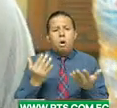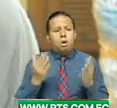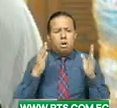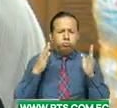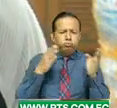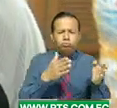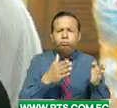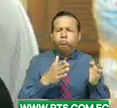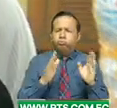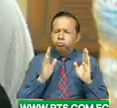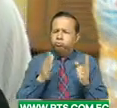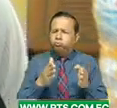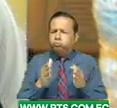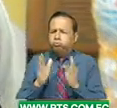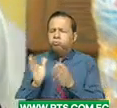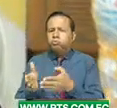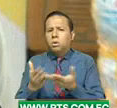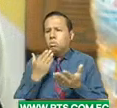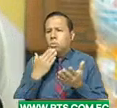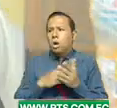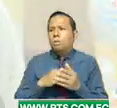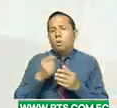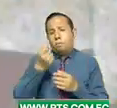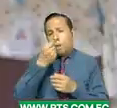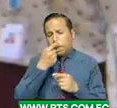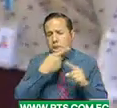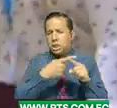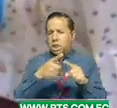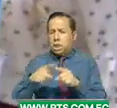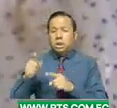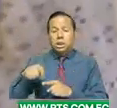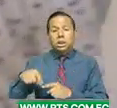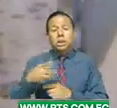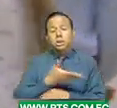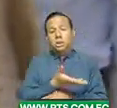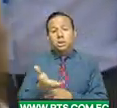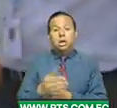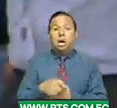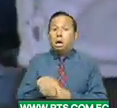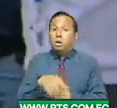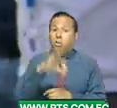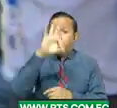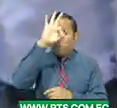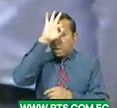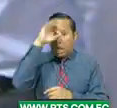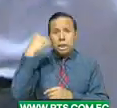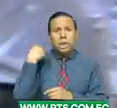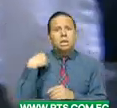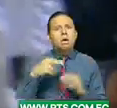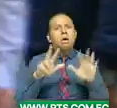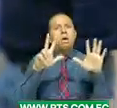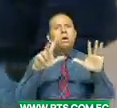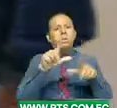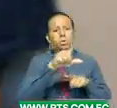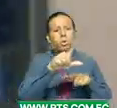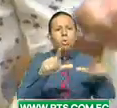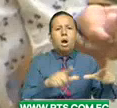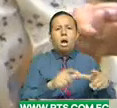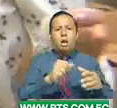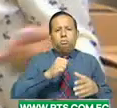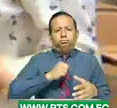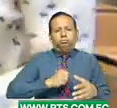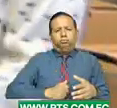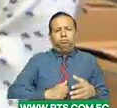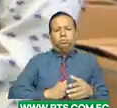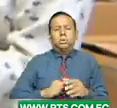el grupo Propofol y anticonvulsivos por el momento. Este hospital cuenta con 8 quirófanos y 30 camas UCI.